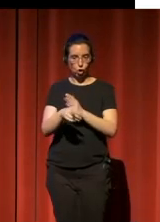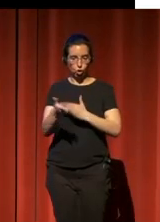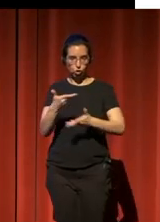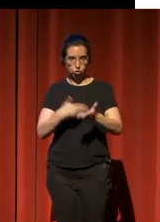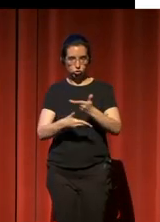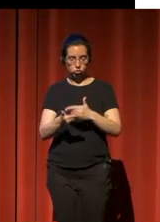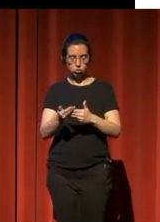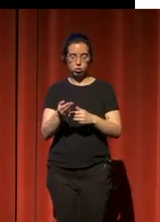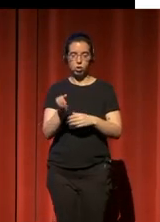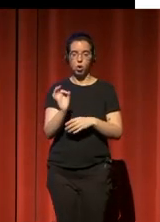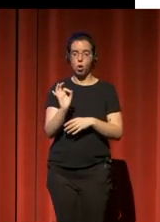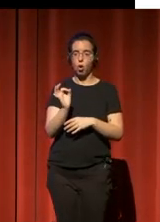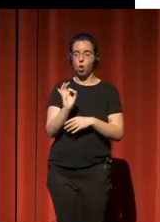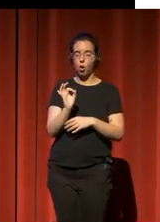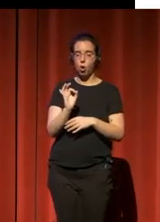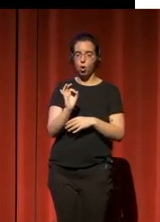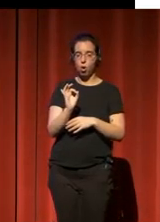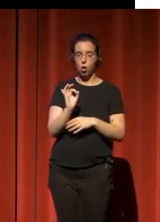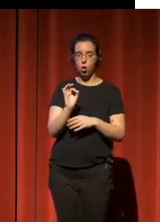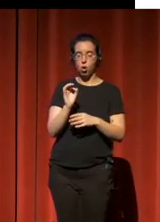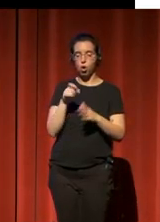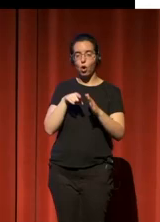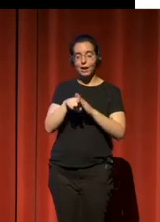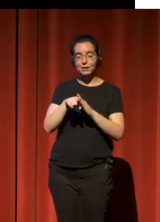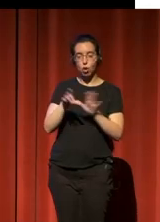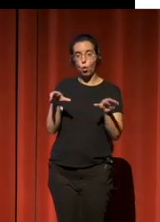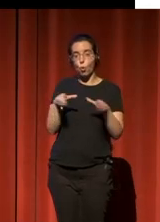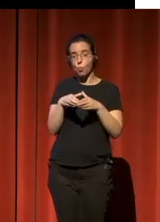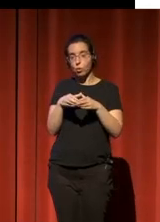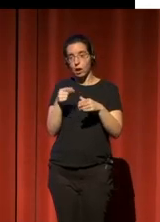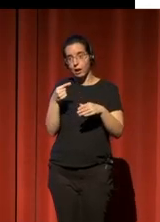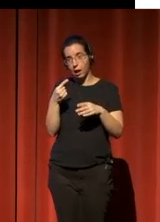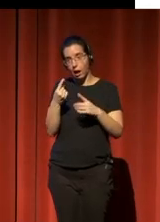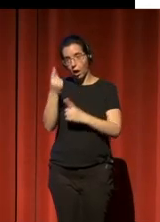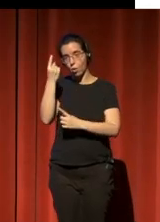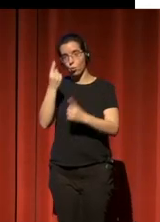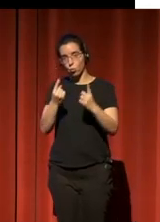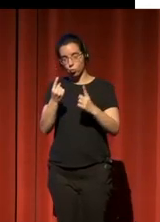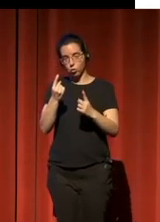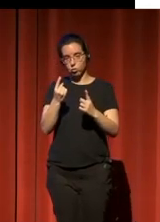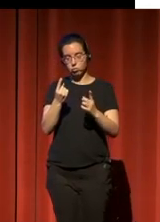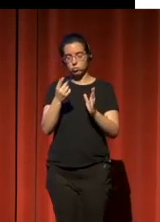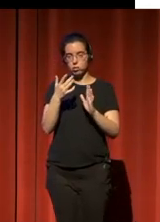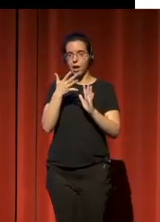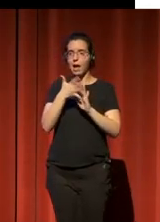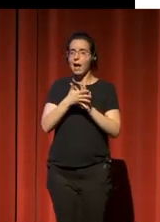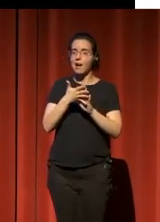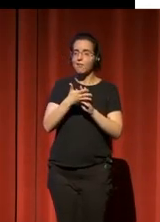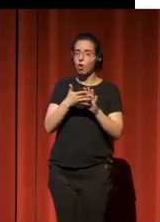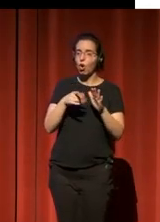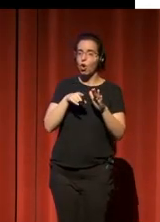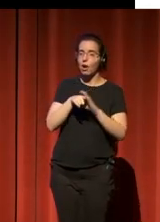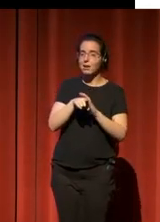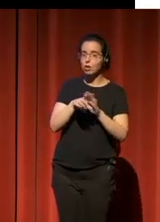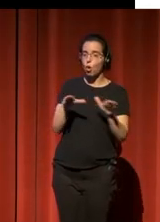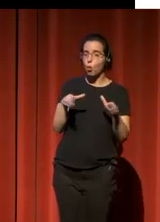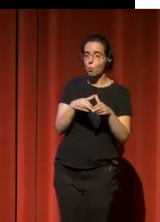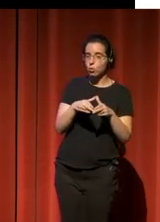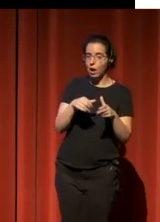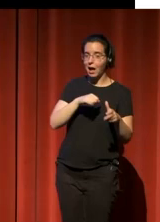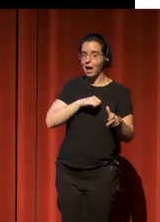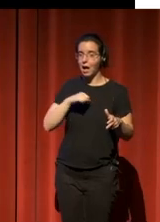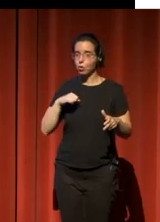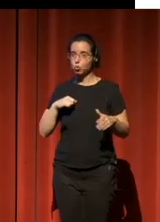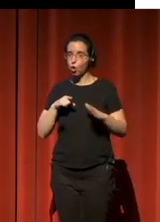eh algún caso puntual de gestión comunitaria de la biblioteca hablo de gestión comunitaria eh no de autogestión de la biblioteca por parte de una